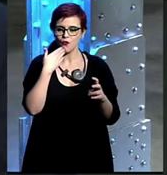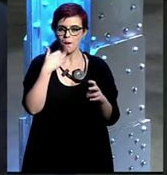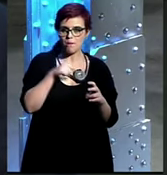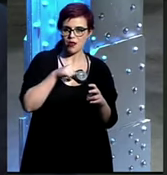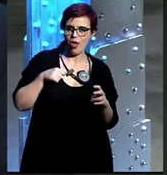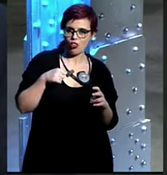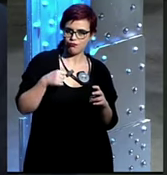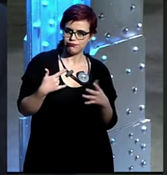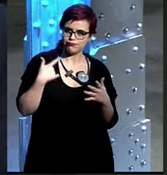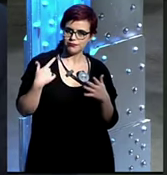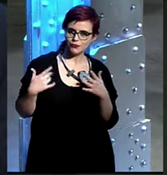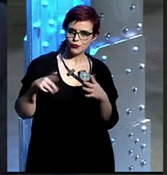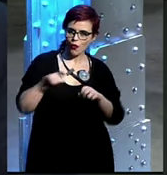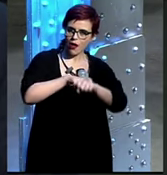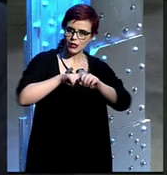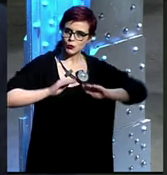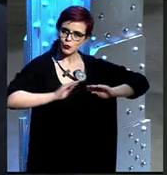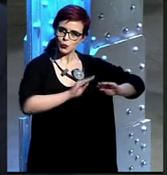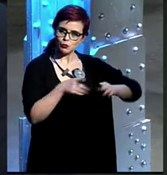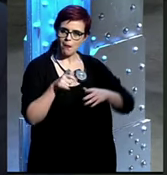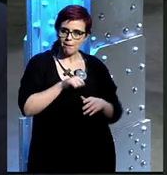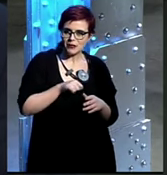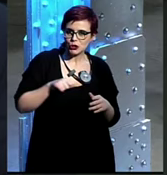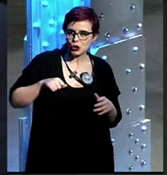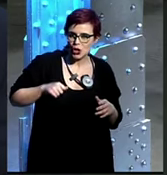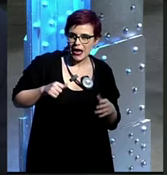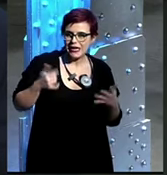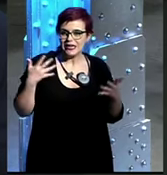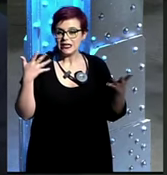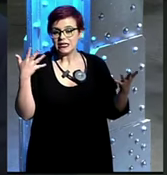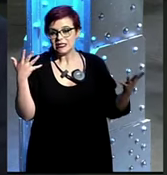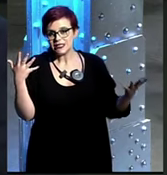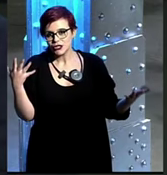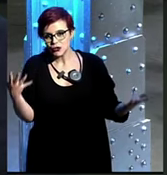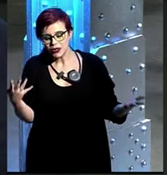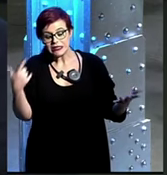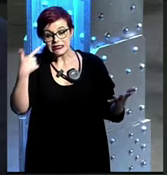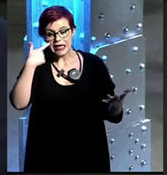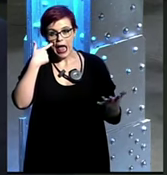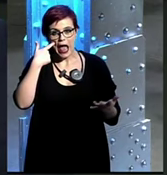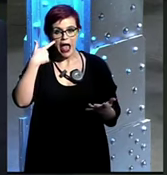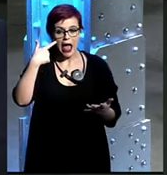seguramente, porque yo creo que si puede servir